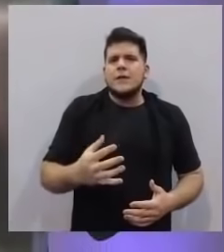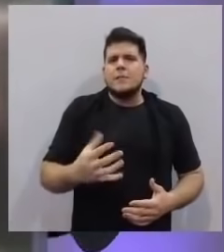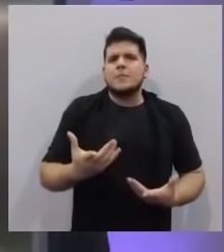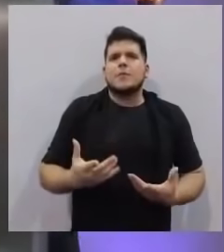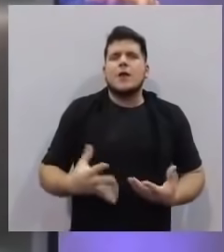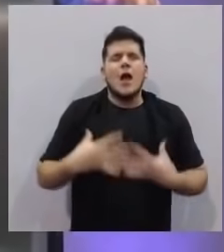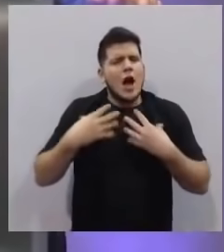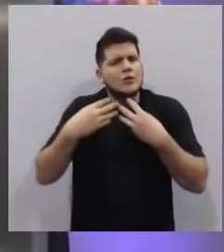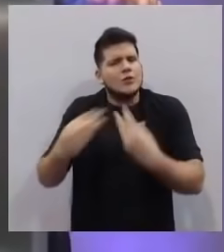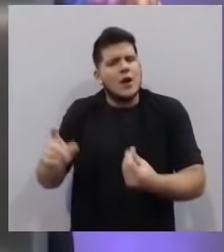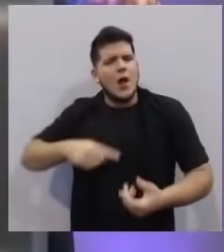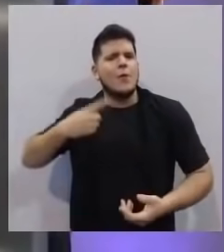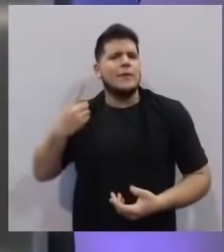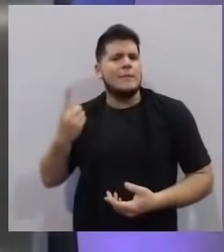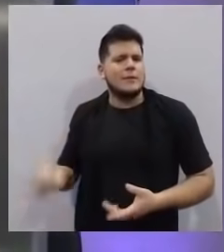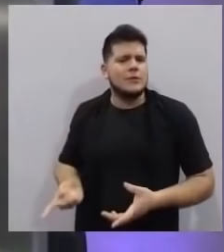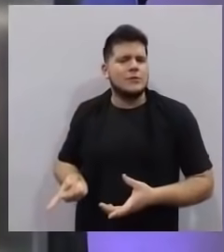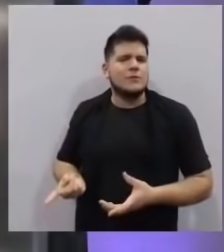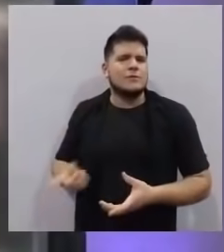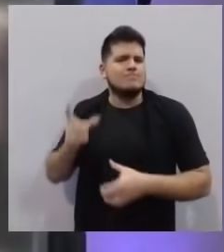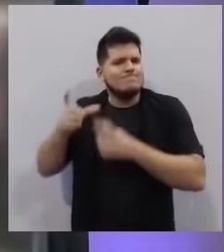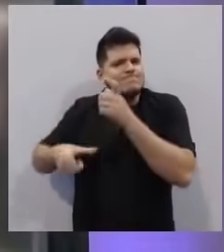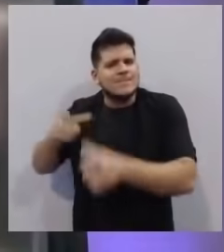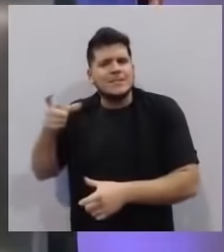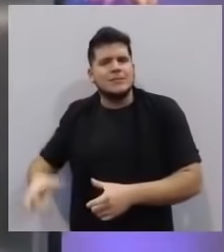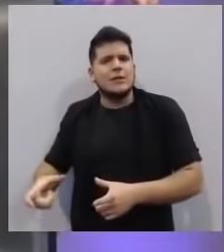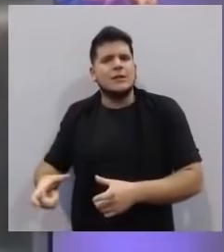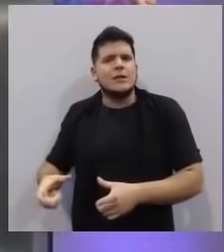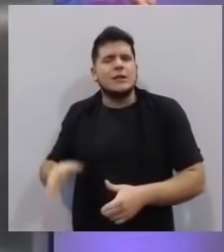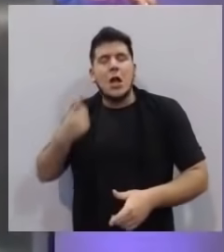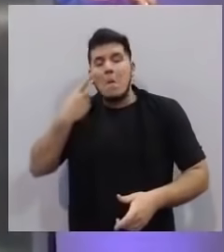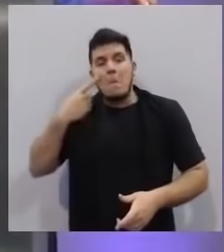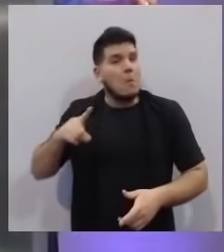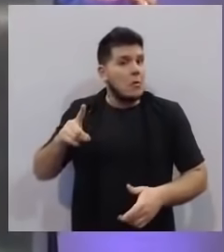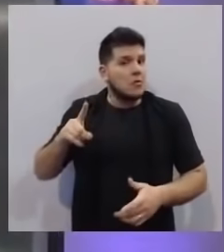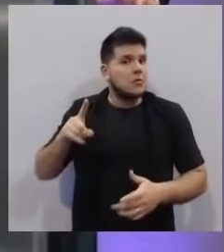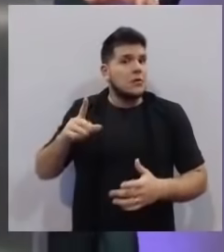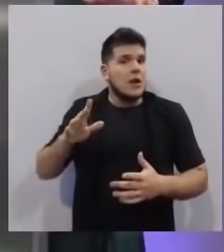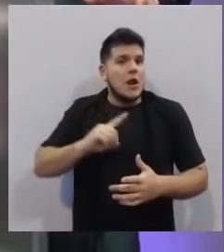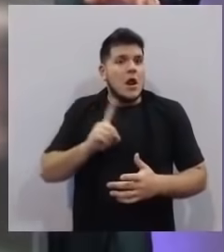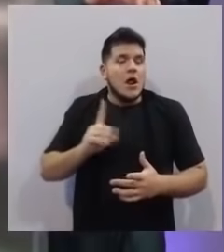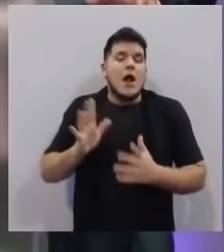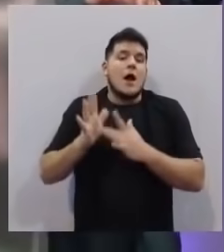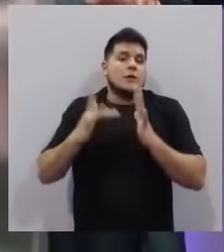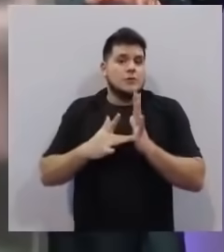genera cuando alguien vuelve a casa cuando alguien es sacado de ese lugar